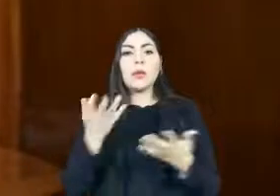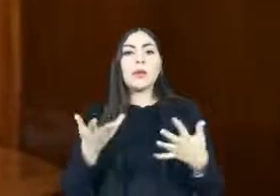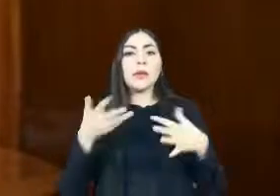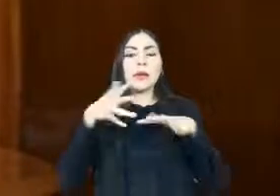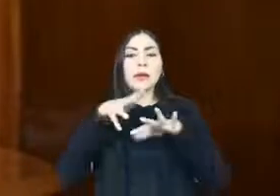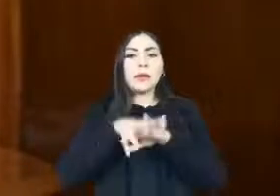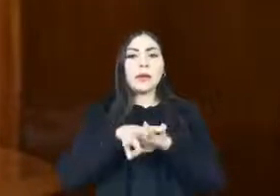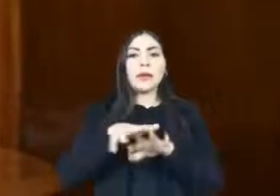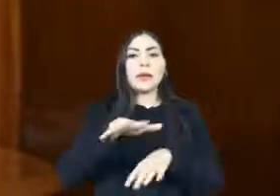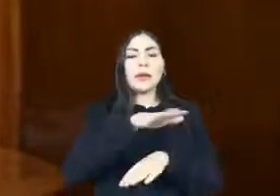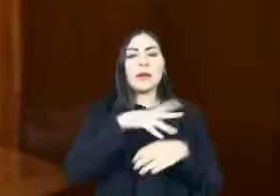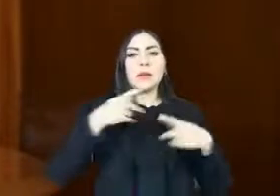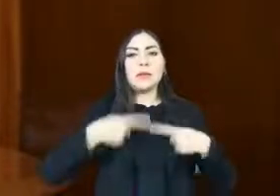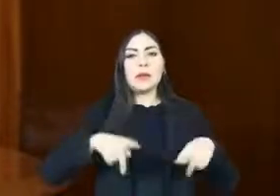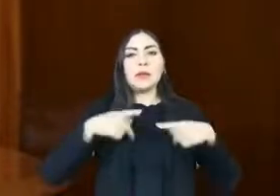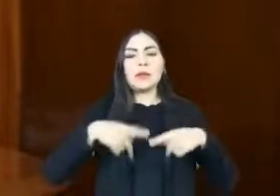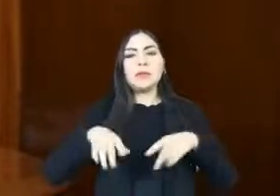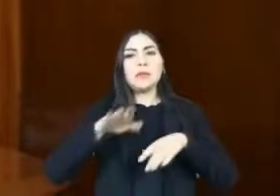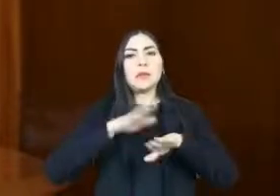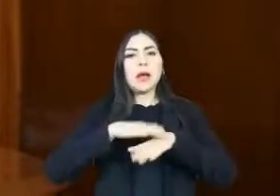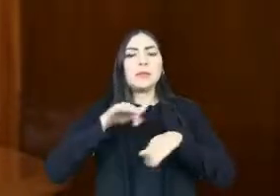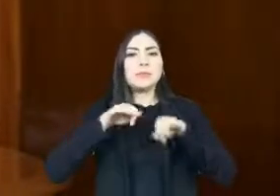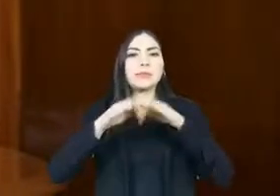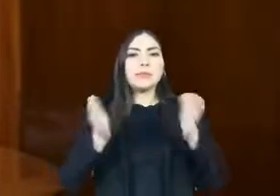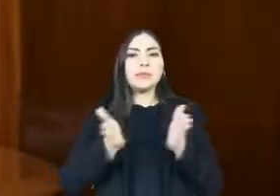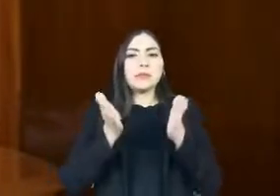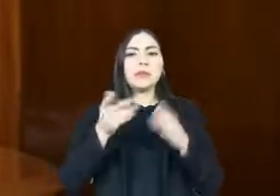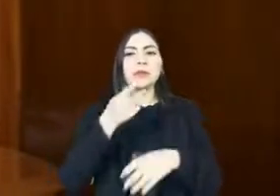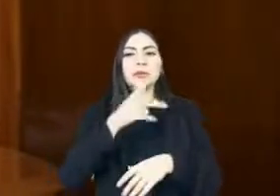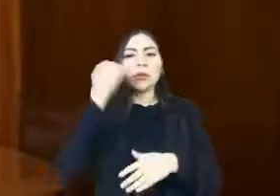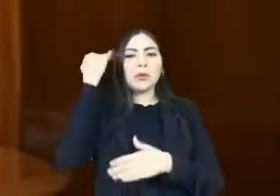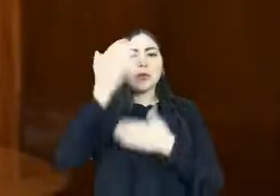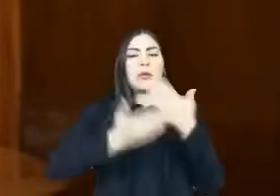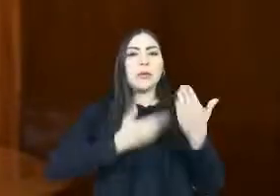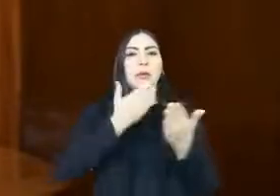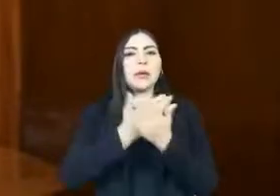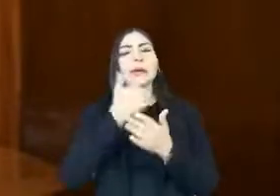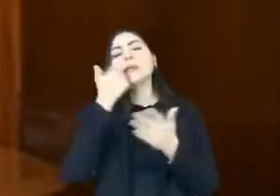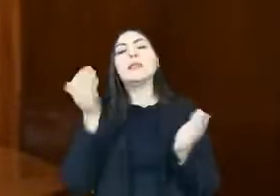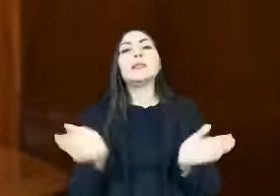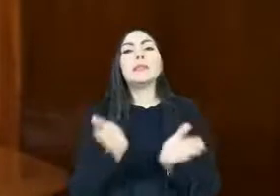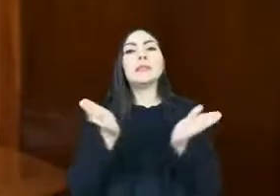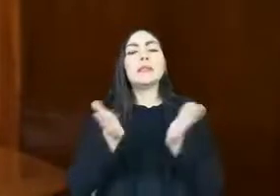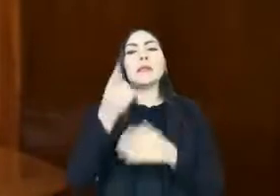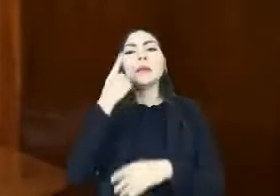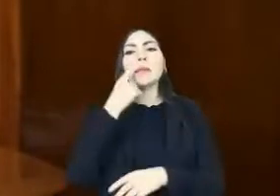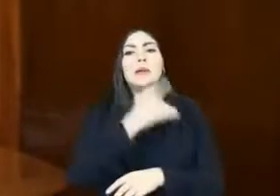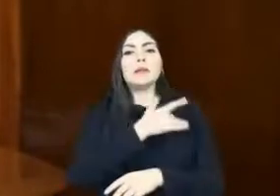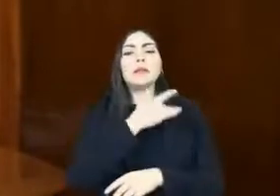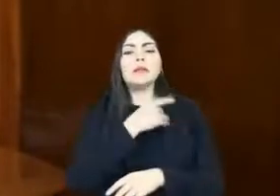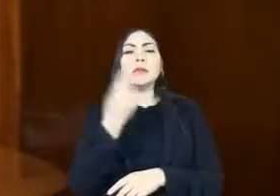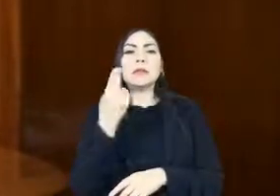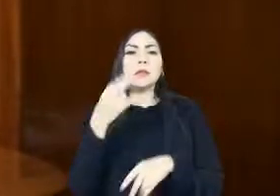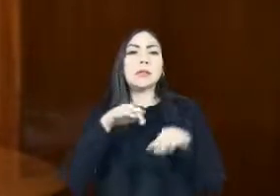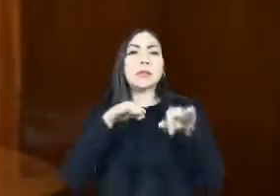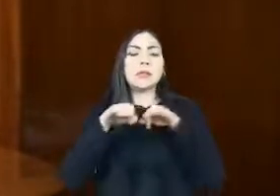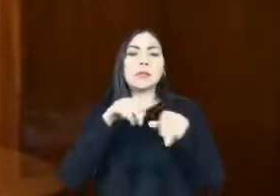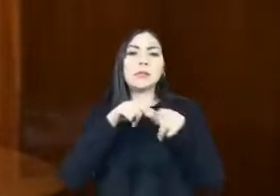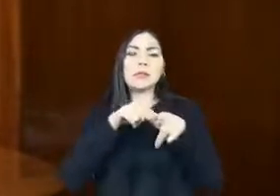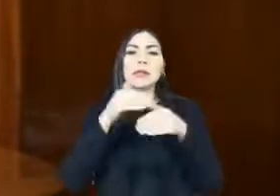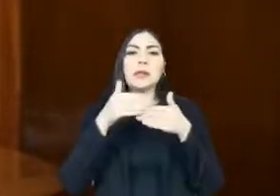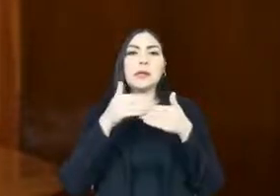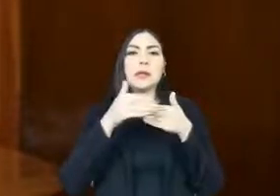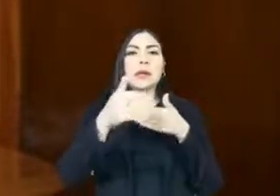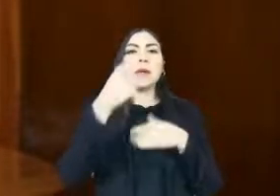productiva hemos impulsado esta iniciativa con la conciencia de que habremos de continuar trabajando para que